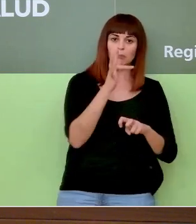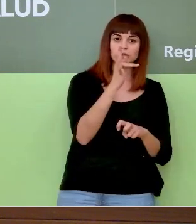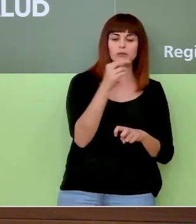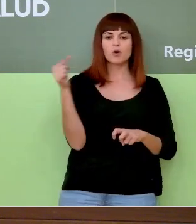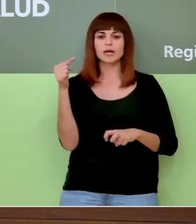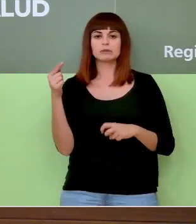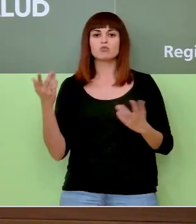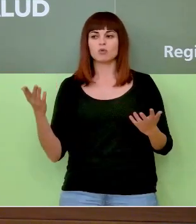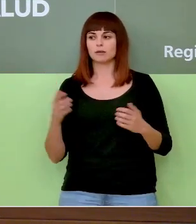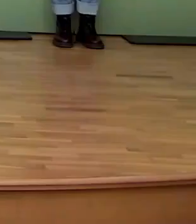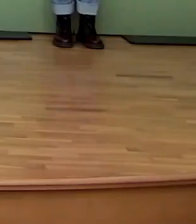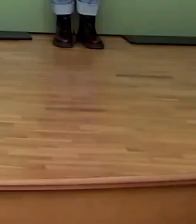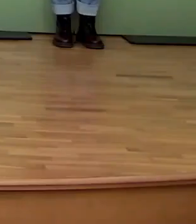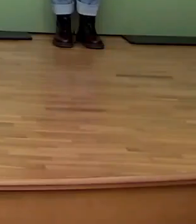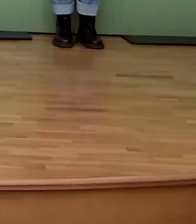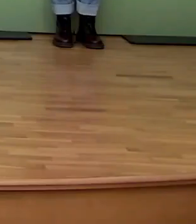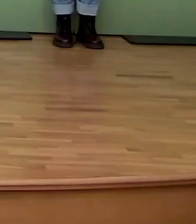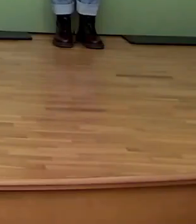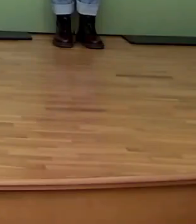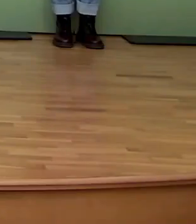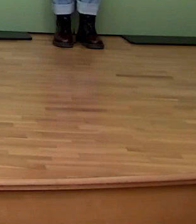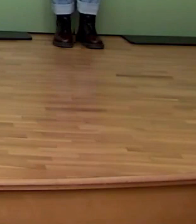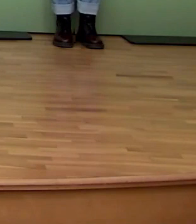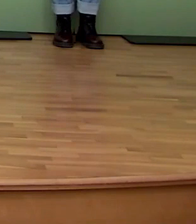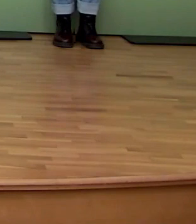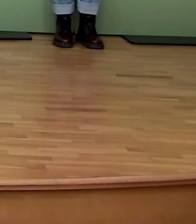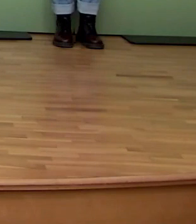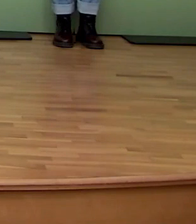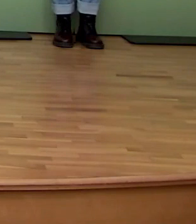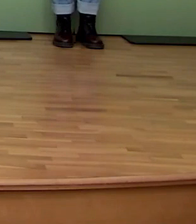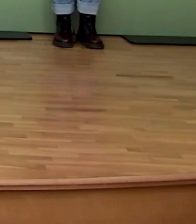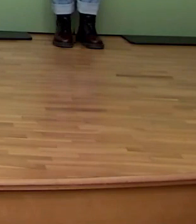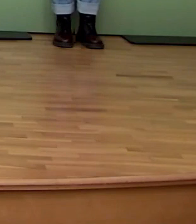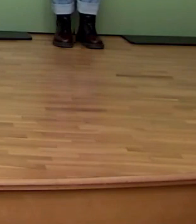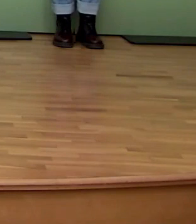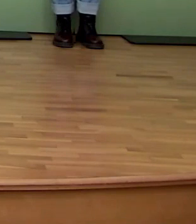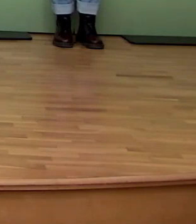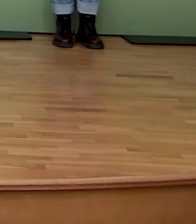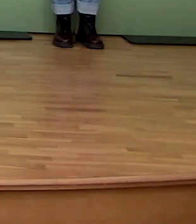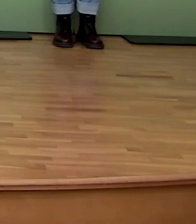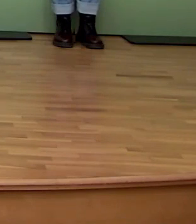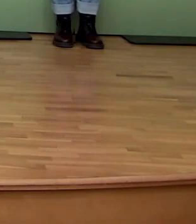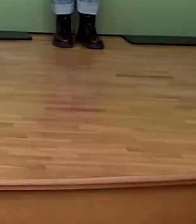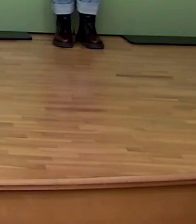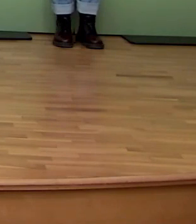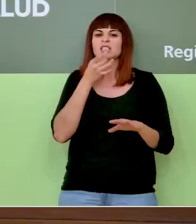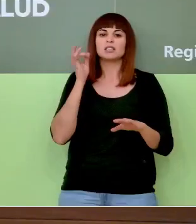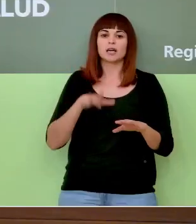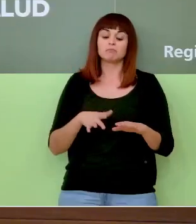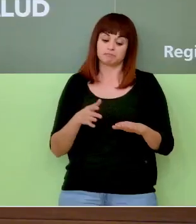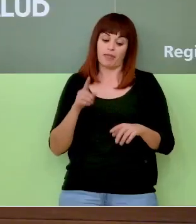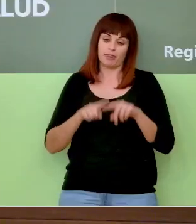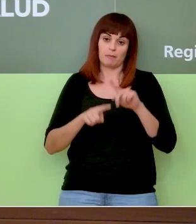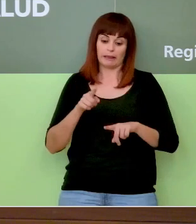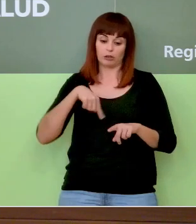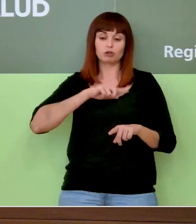De estar sobre la mesa esa posibilidad, ¿de qué dependería en última instancia tomar la decisión? Pues de que veamos cómo